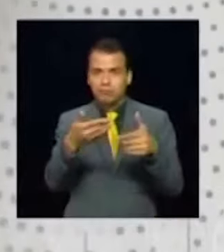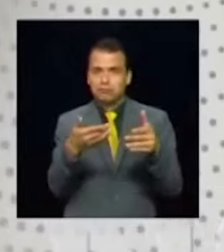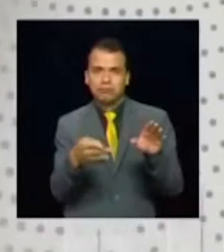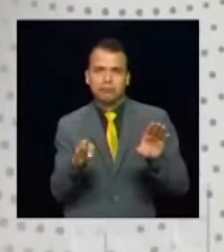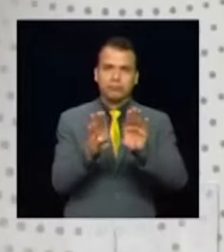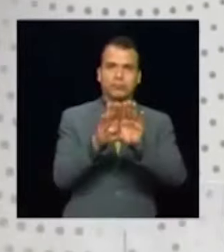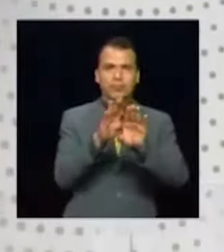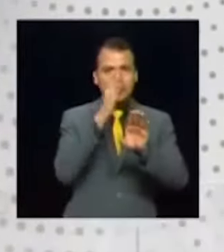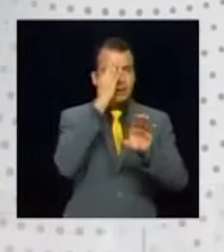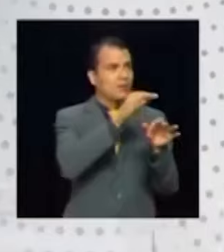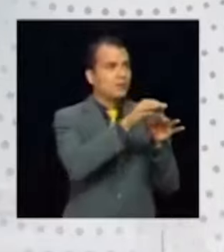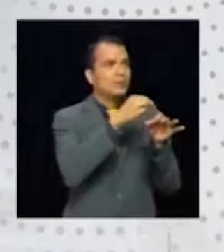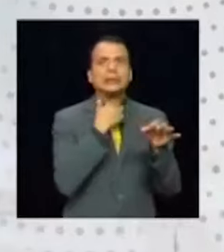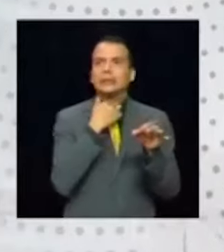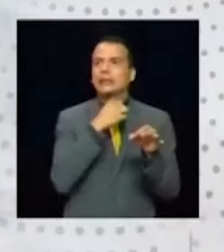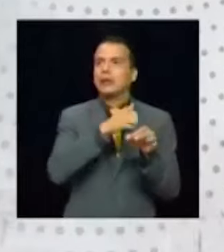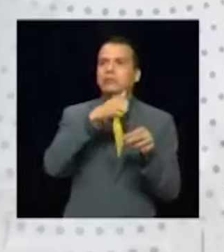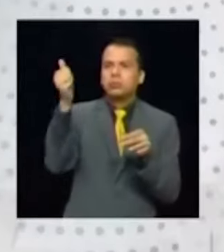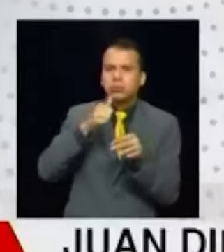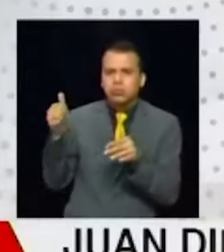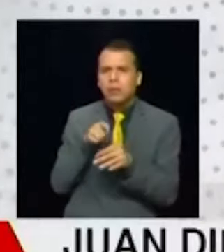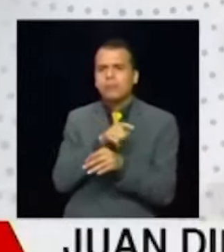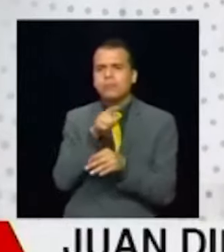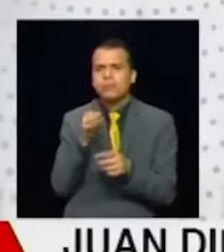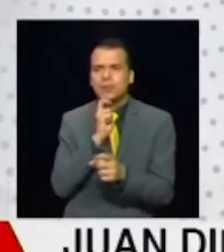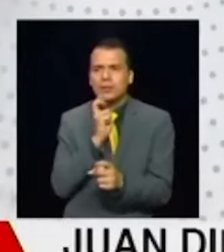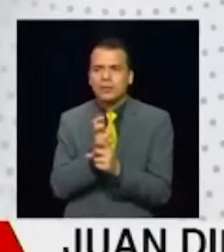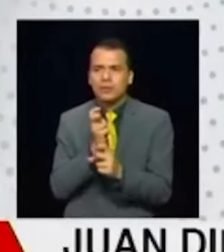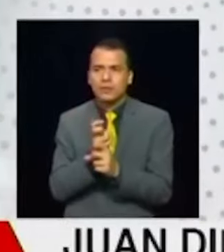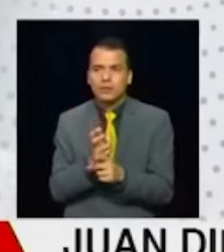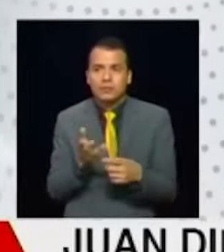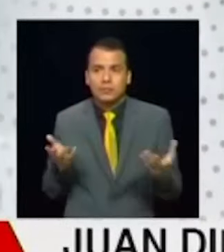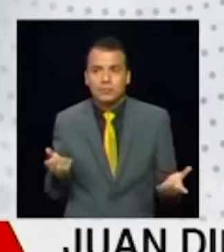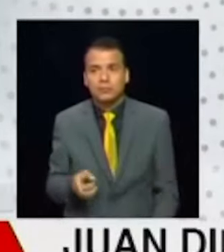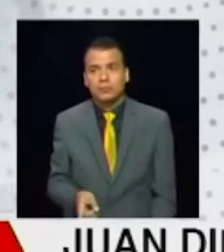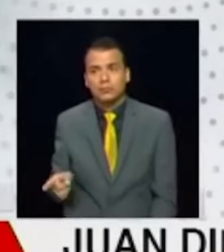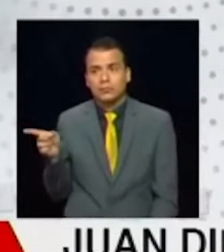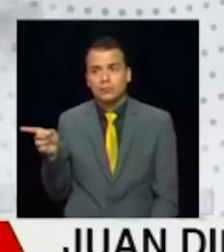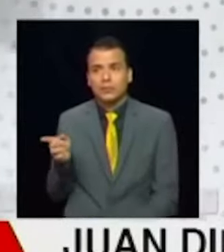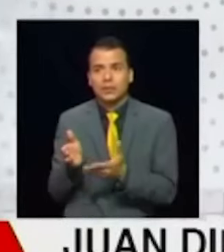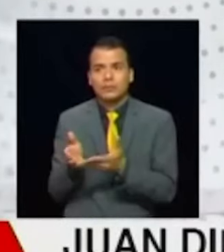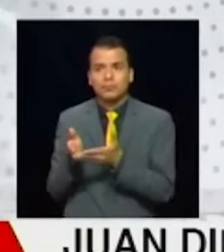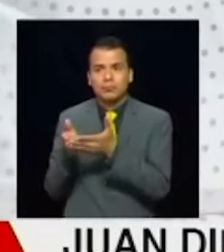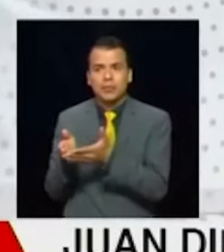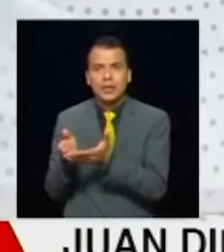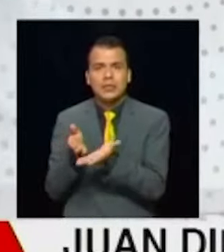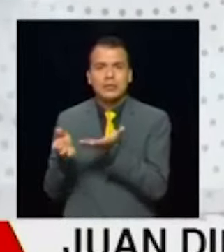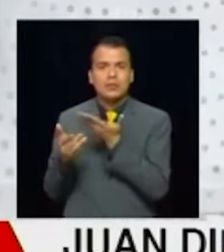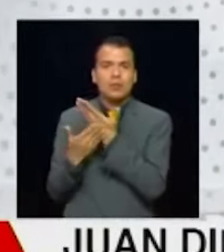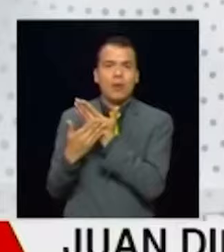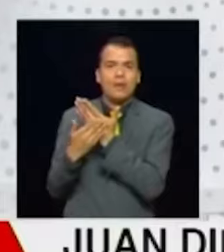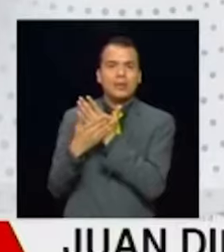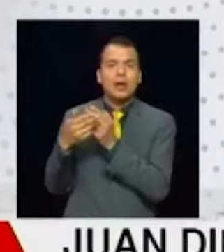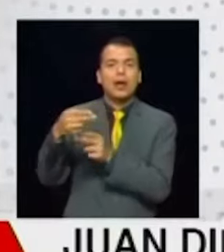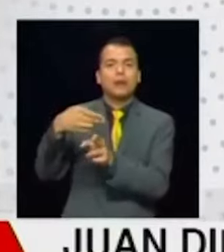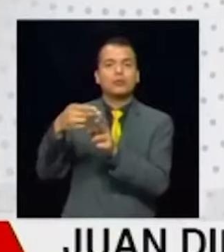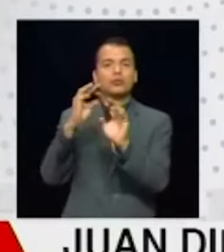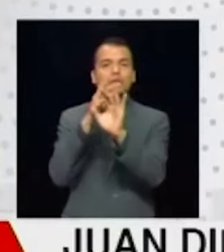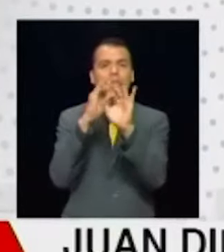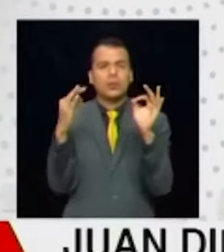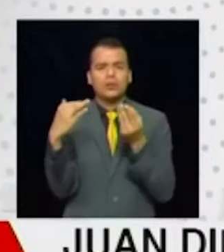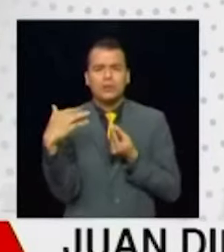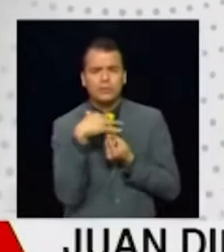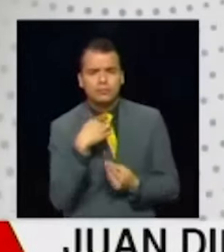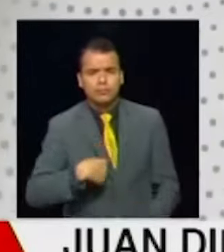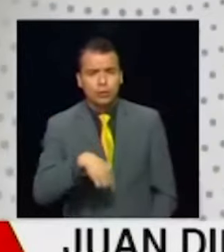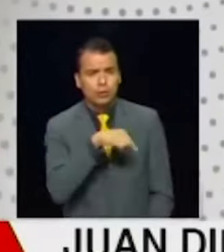comunicación entre varios municipios del Valle del Cauca. Van a quitar un servicio que es la barca. Entonces, eso nos afecta a mucha comunidad, más que todo